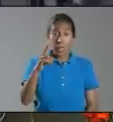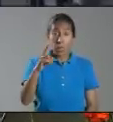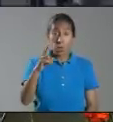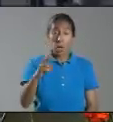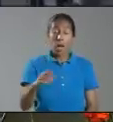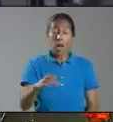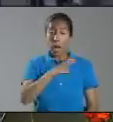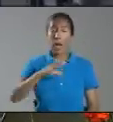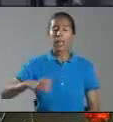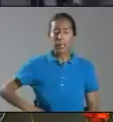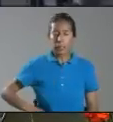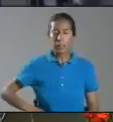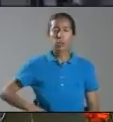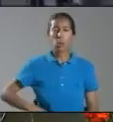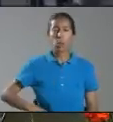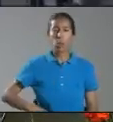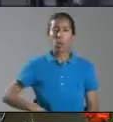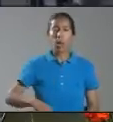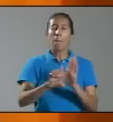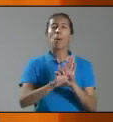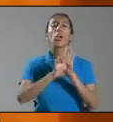mayas.